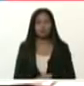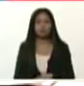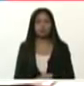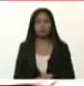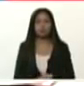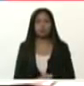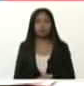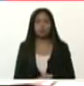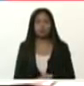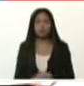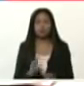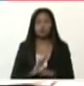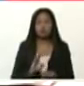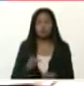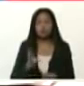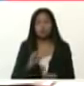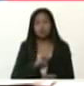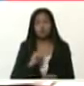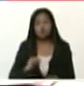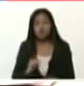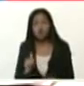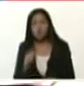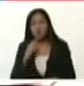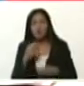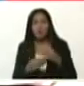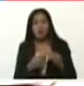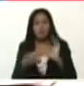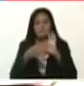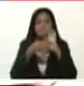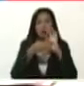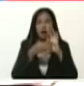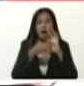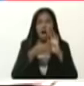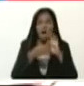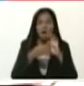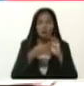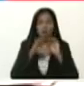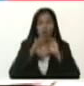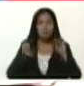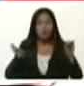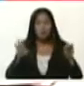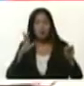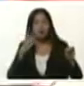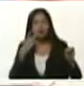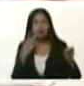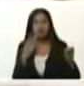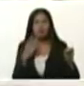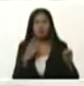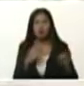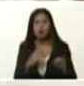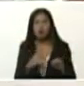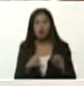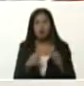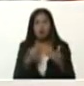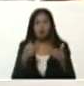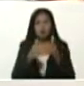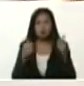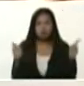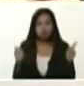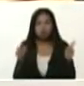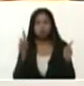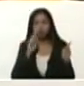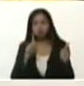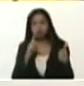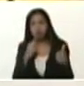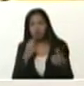al capital privado, y romper cualquier tipo de dogma, falso